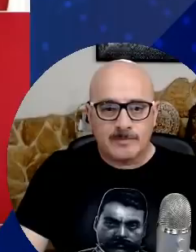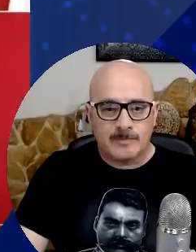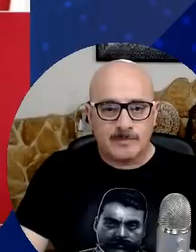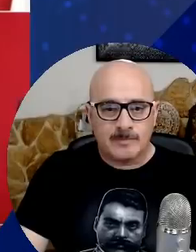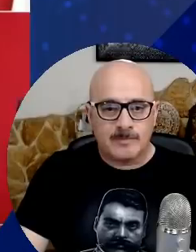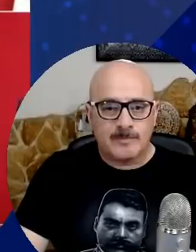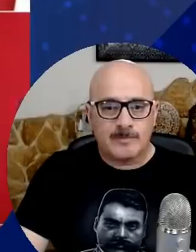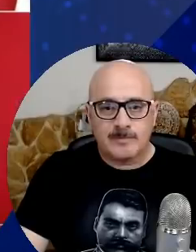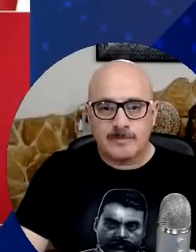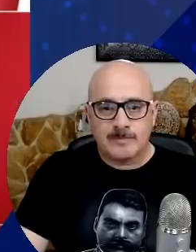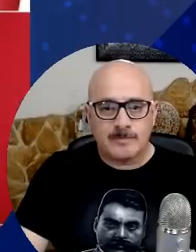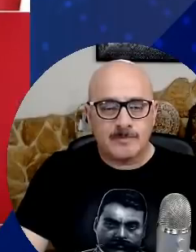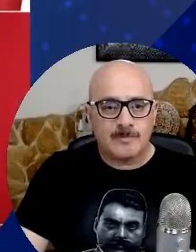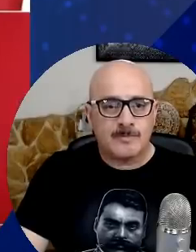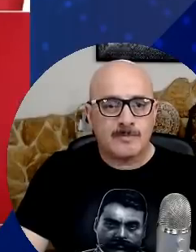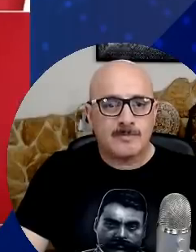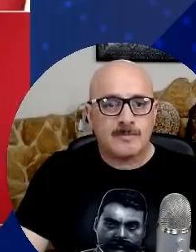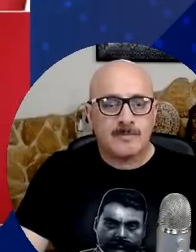lo